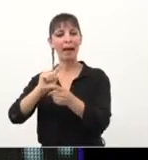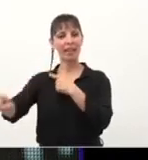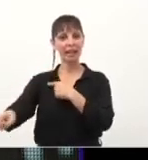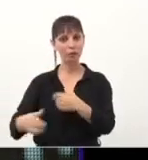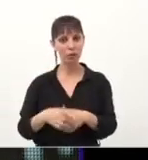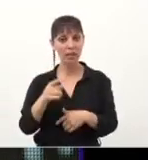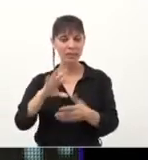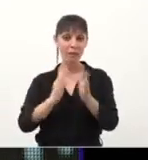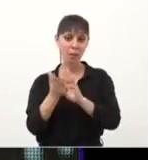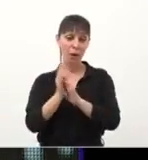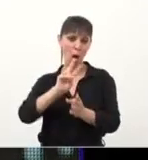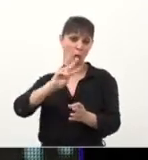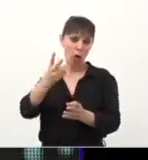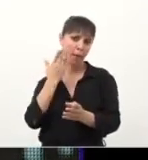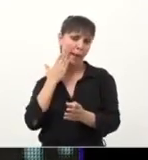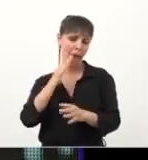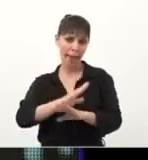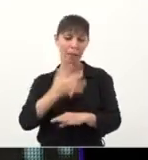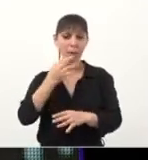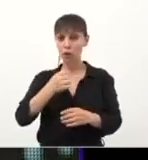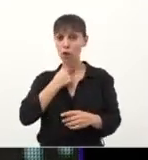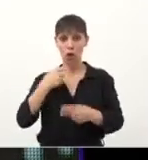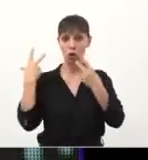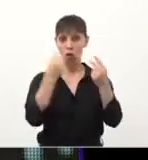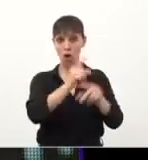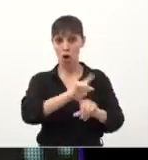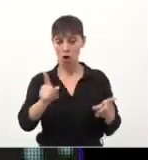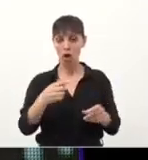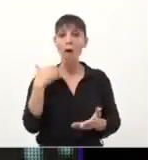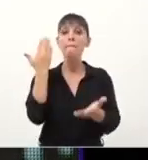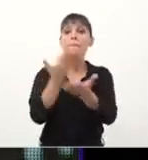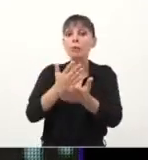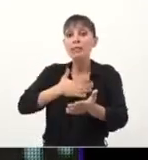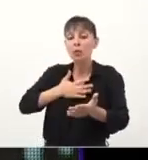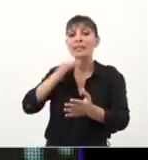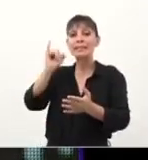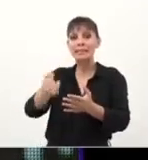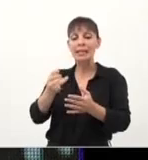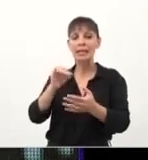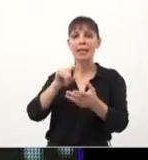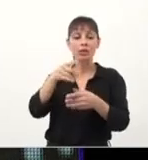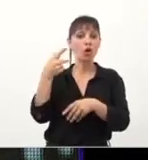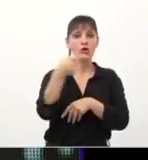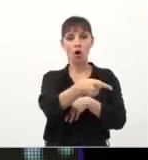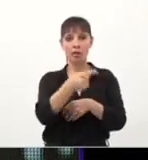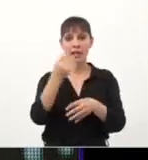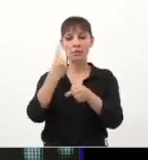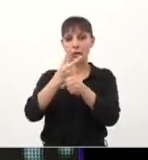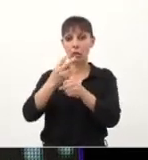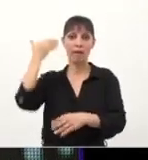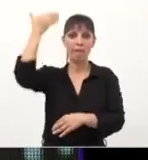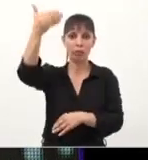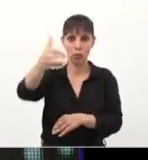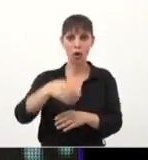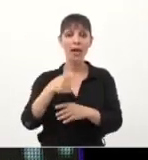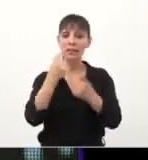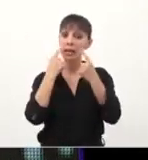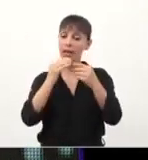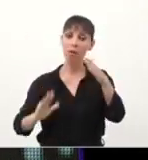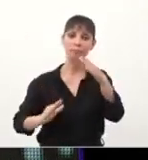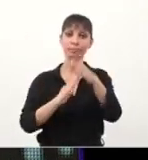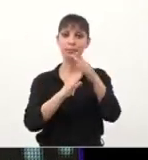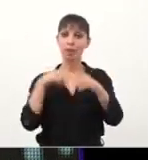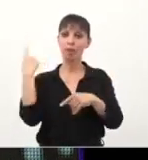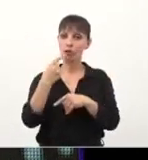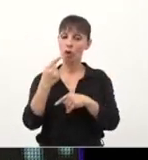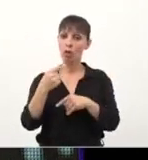de la reforma laboral. Por eso no la queremos. En nuestra propuesta está la anulación de esa secundaria del futuro. Ese gran reclamo. Soy miembro de la Comisión de Educación de la Legislatura